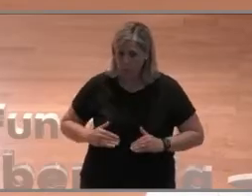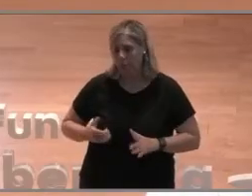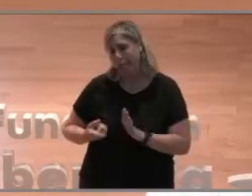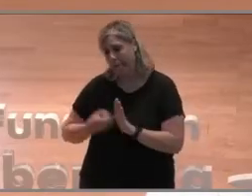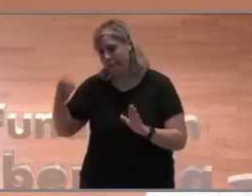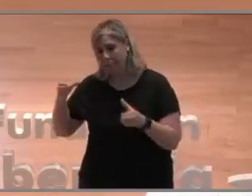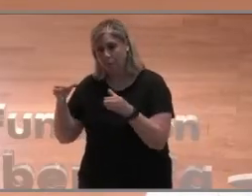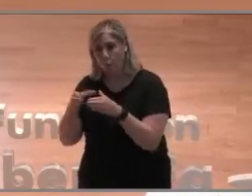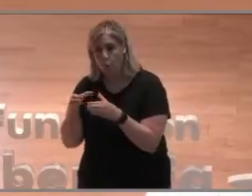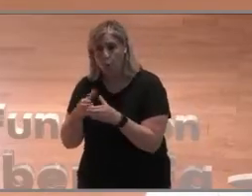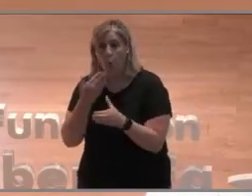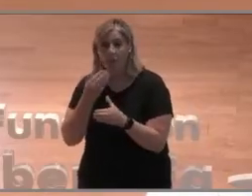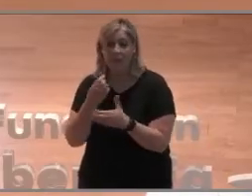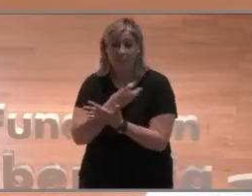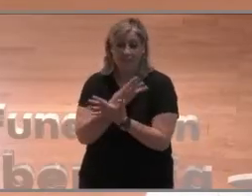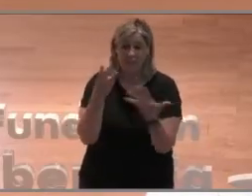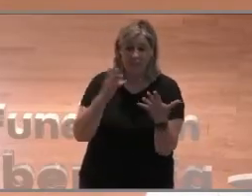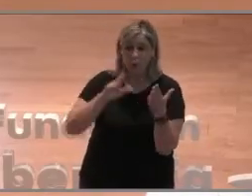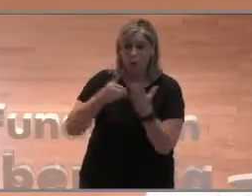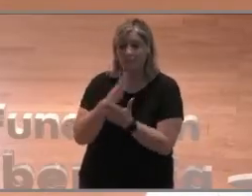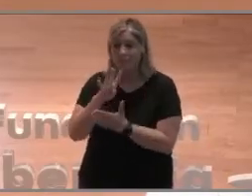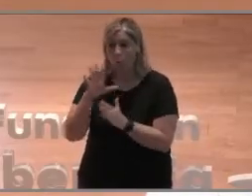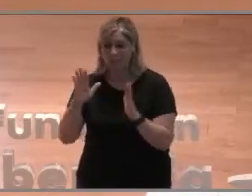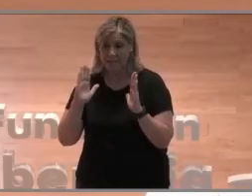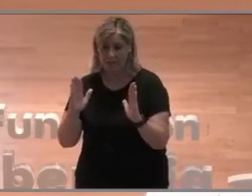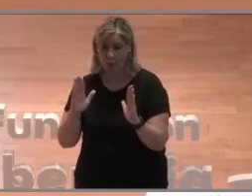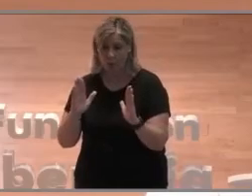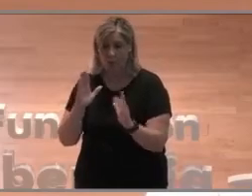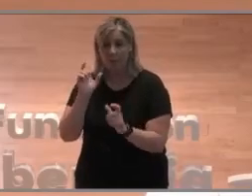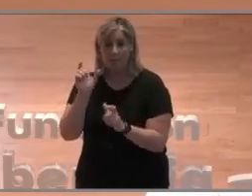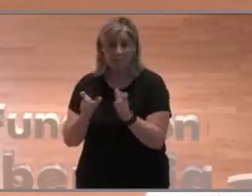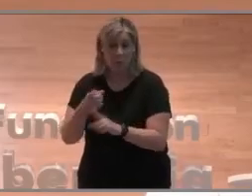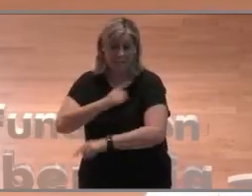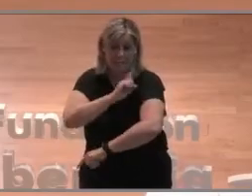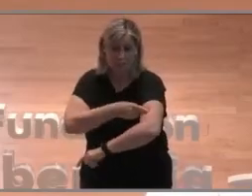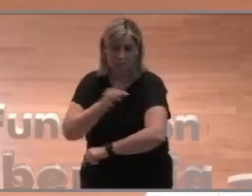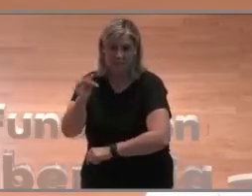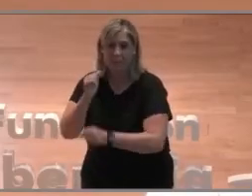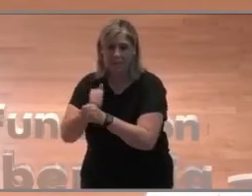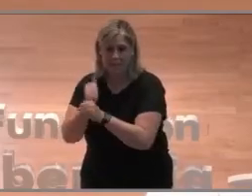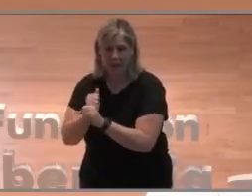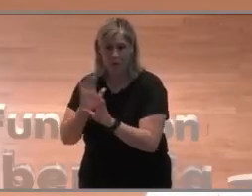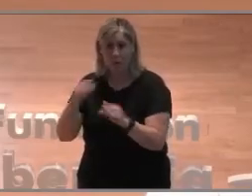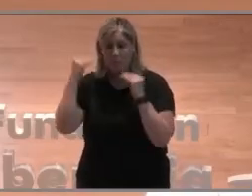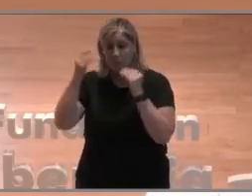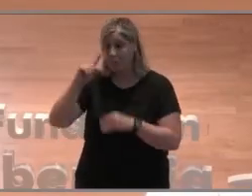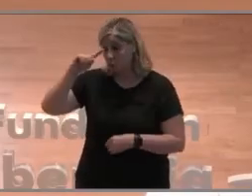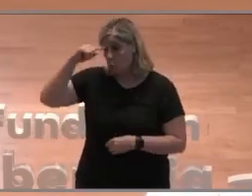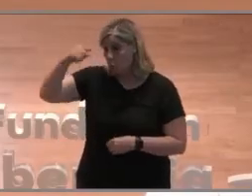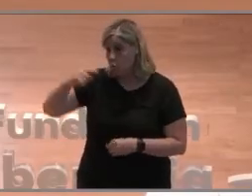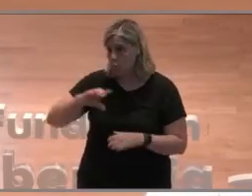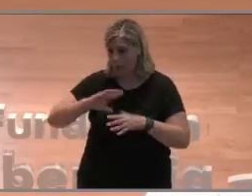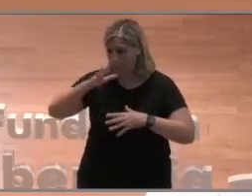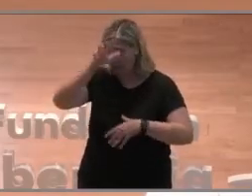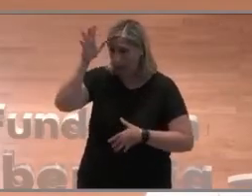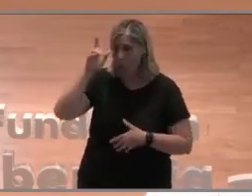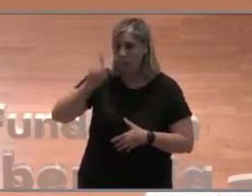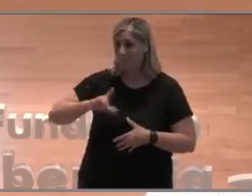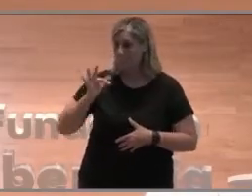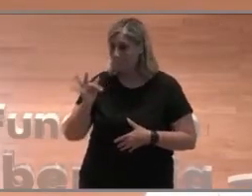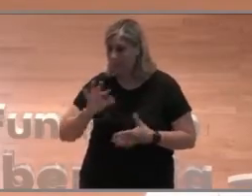de 18 a 45, de los trabajadores y los que salen en bicicleta. Pero yo creo que la cultura del calor y la adaptación al cambio